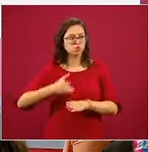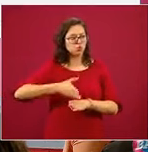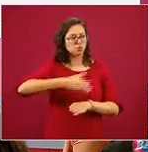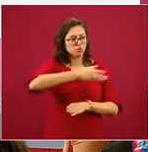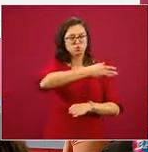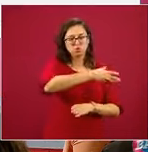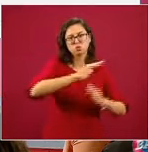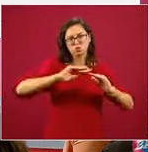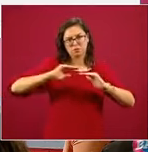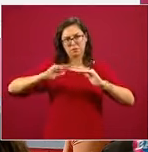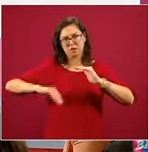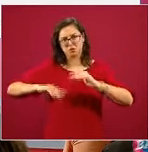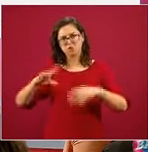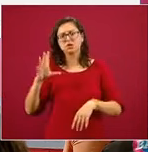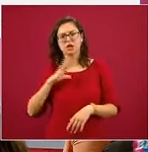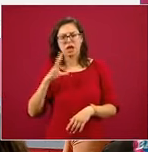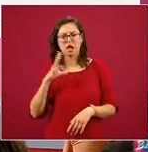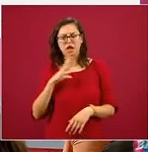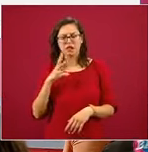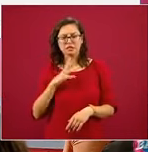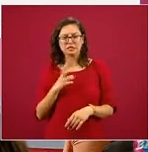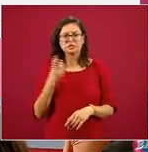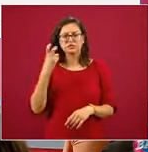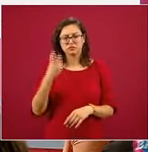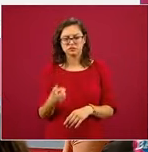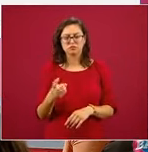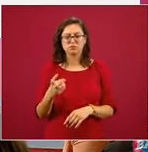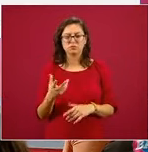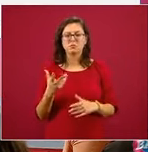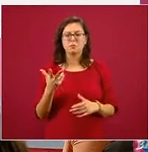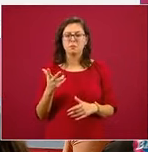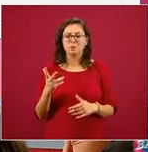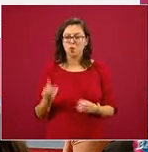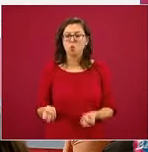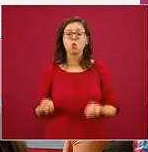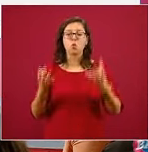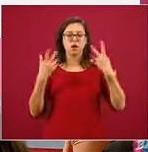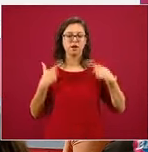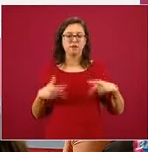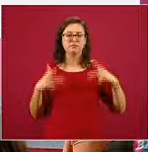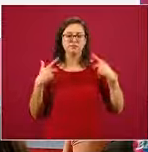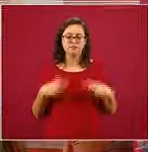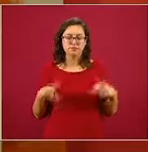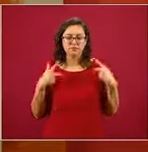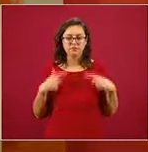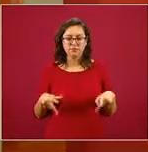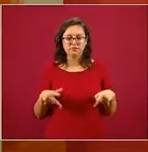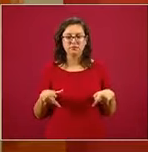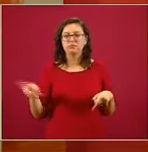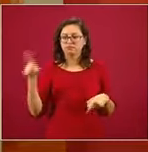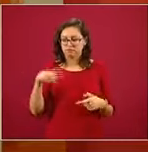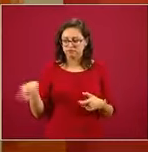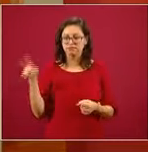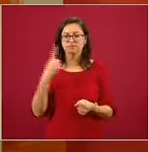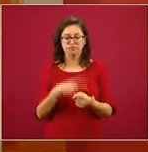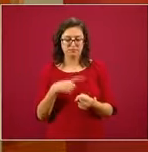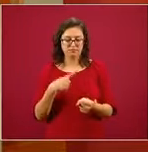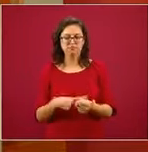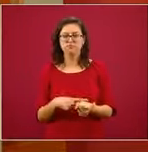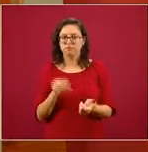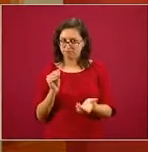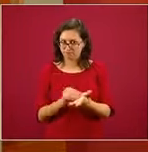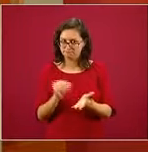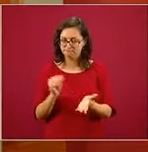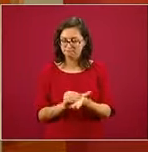semanas previas y que además son los que representan la proporción de personas que en su momento tiene activa la enfermedad y que por lo tanto